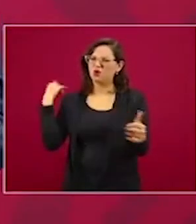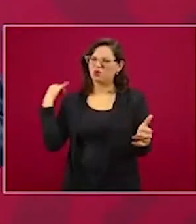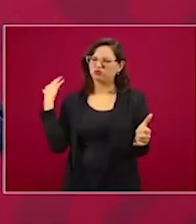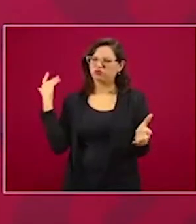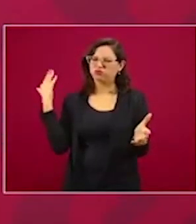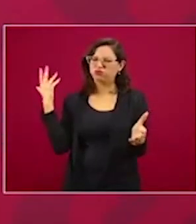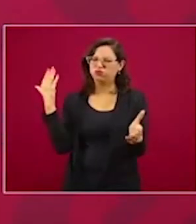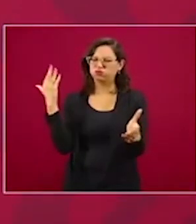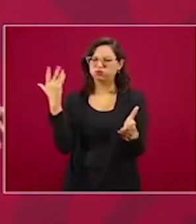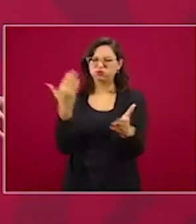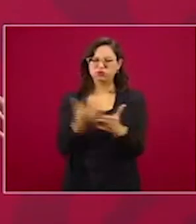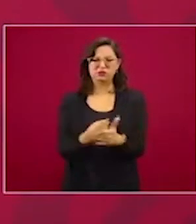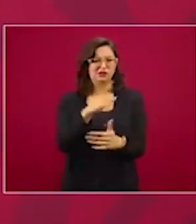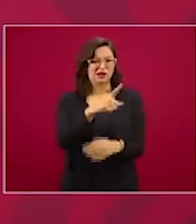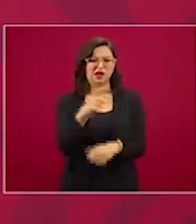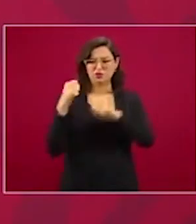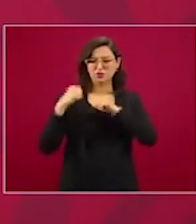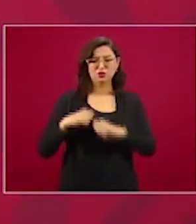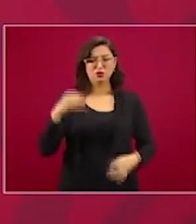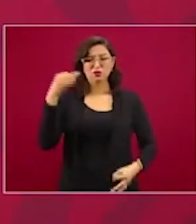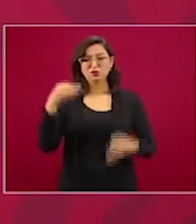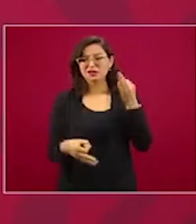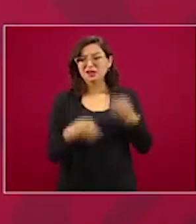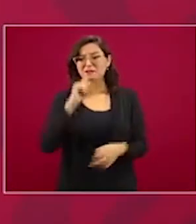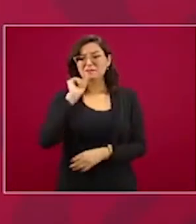las autoridades judiciales son las mismas.